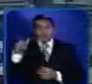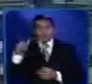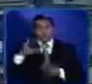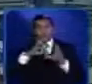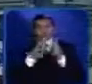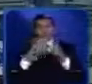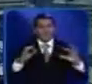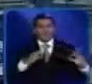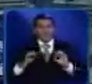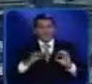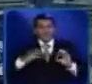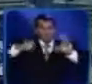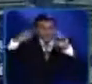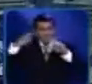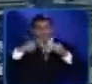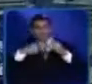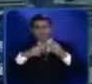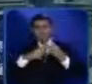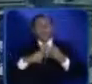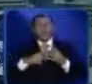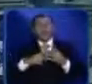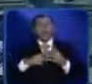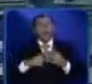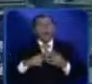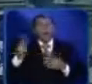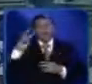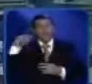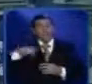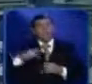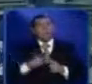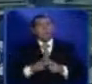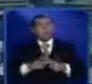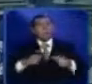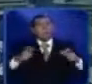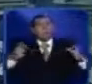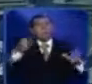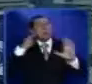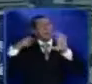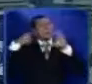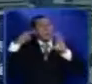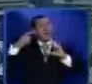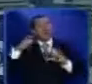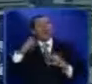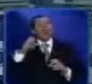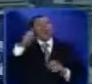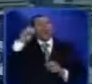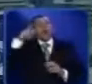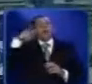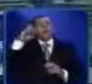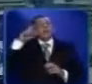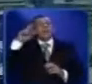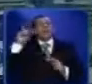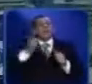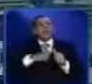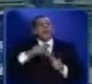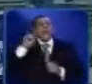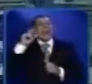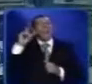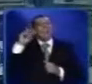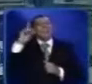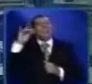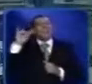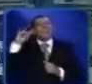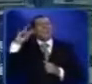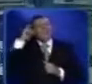El cine venezolano continúa mostrando su crecimiento y calidad. A la gran pantalla nacional llegará esta semana la ópera prima de la directora Alejandra Ceplaki, Día